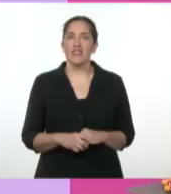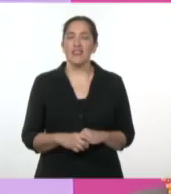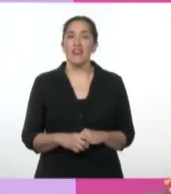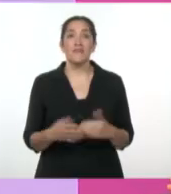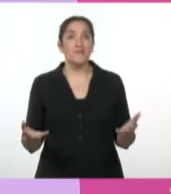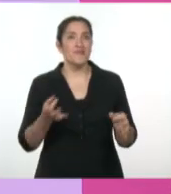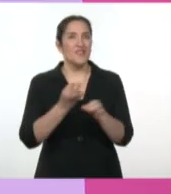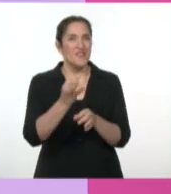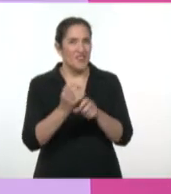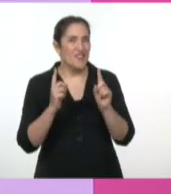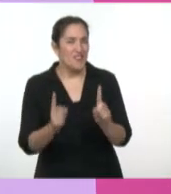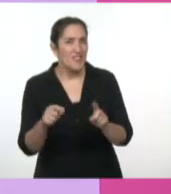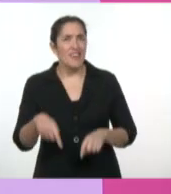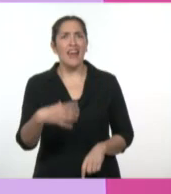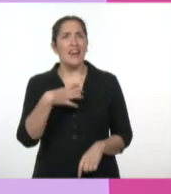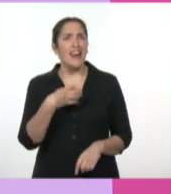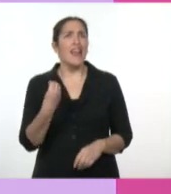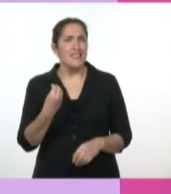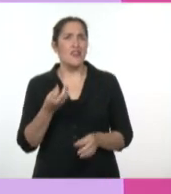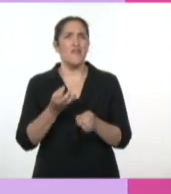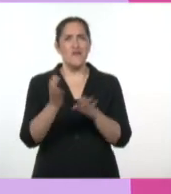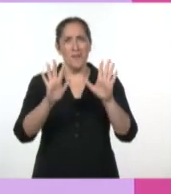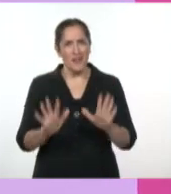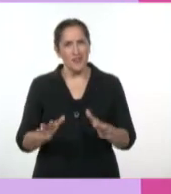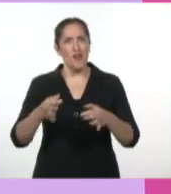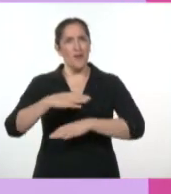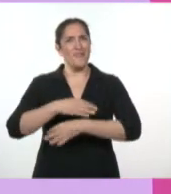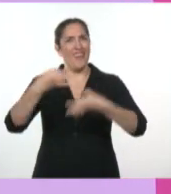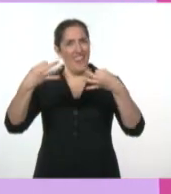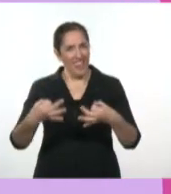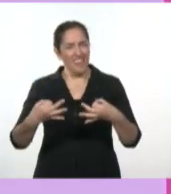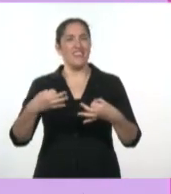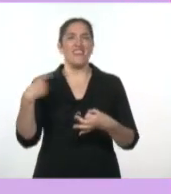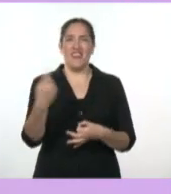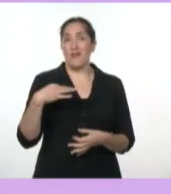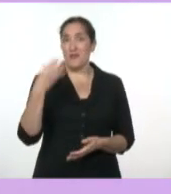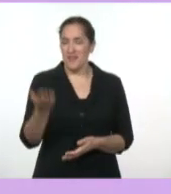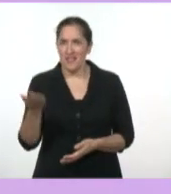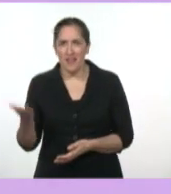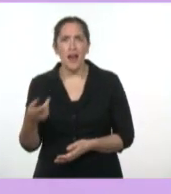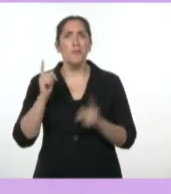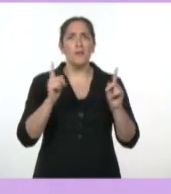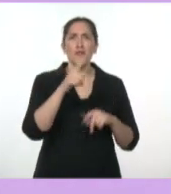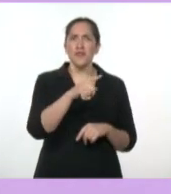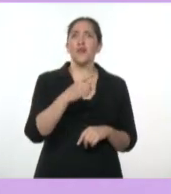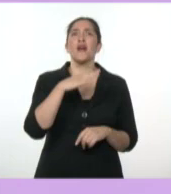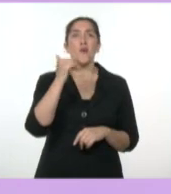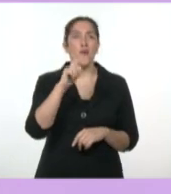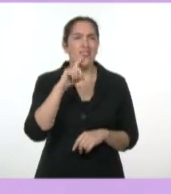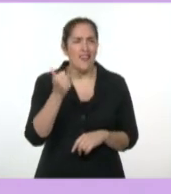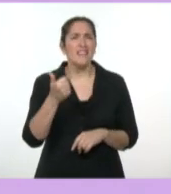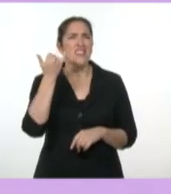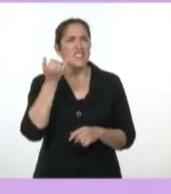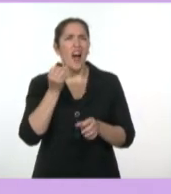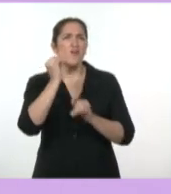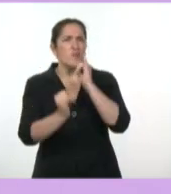Seguimos educando. Estamos en clase de formación ética y ciudadana con la profe Julieta. Estamos viendo violencia de género y ya vimos dos tipos de violencia, ¿no?